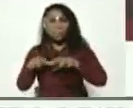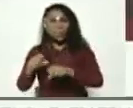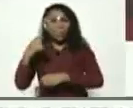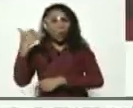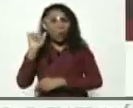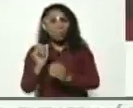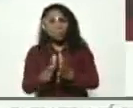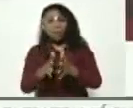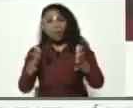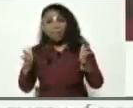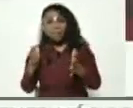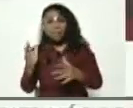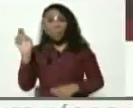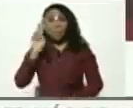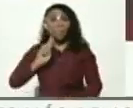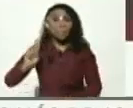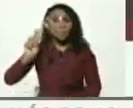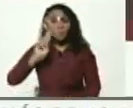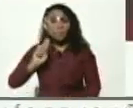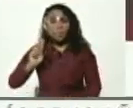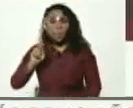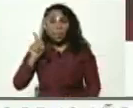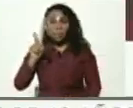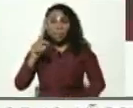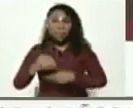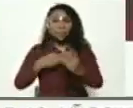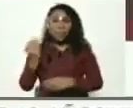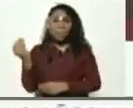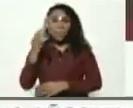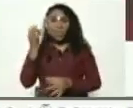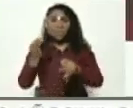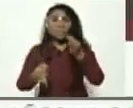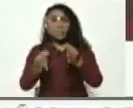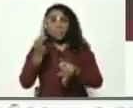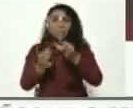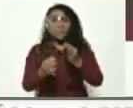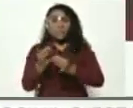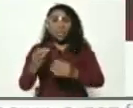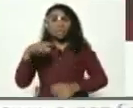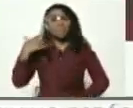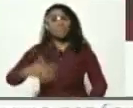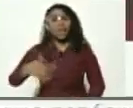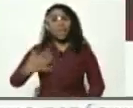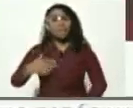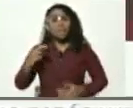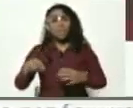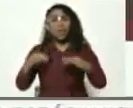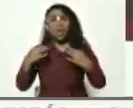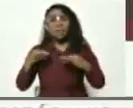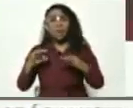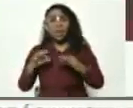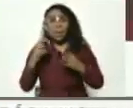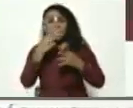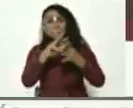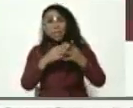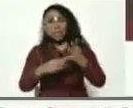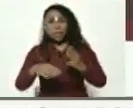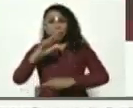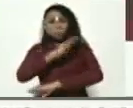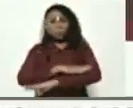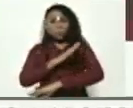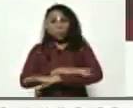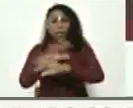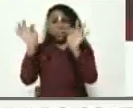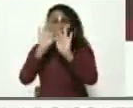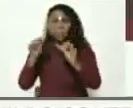traería grandísimas utilidades, siendo además cosa justa, por derecho natural, que la materia obedezca a la forma,